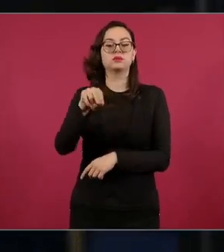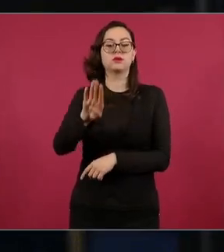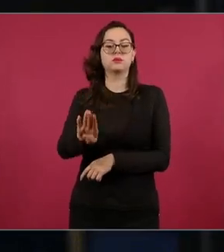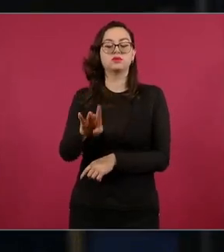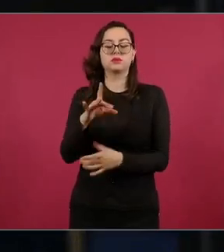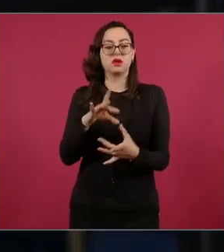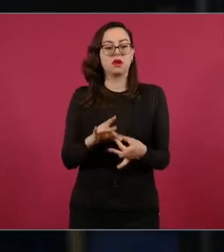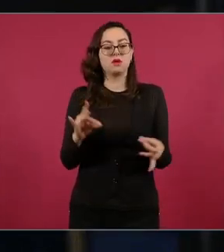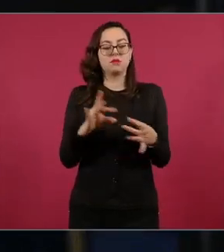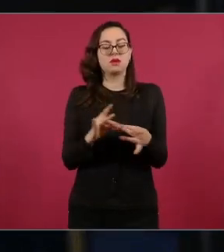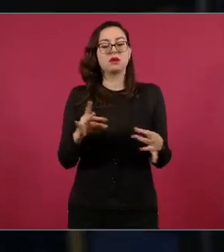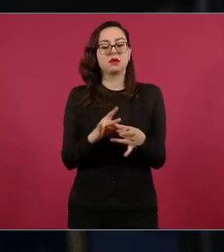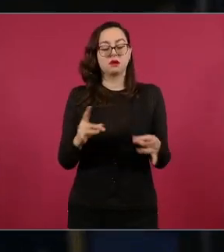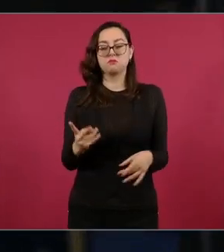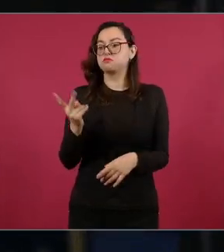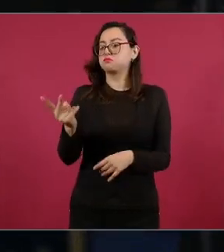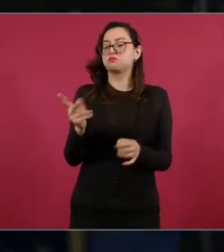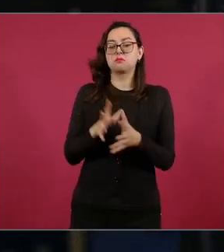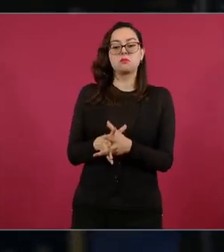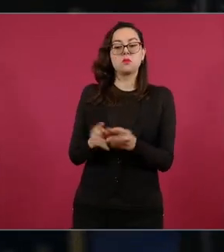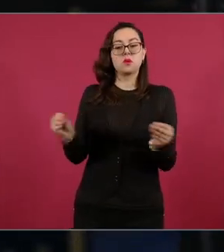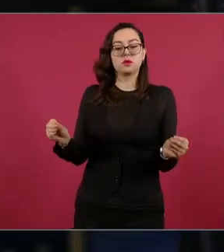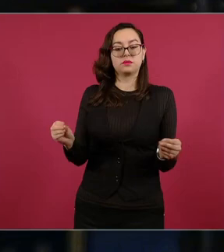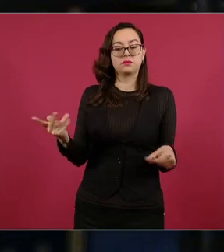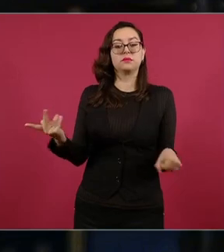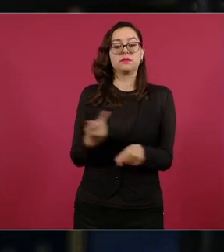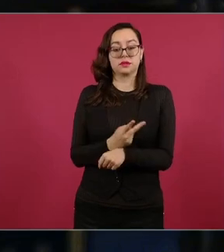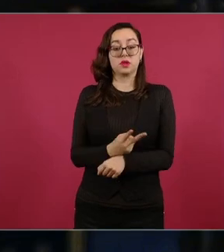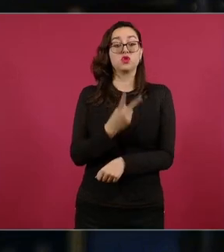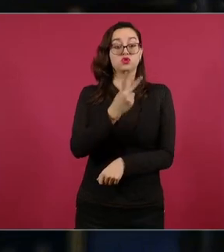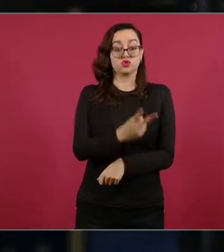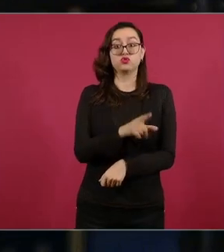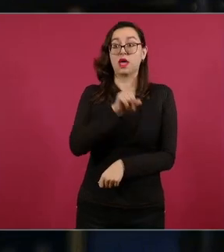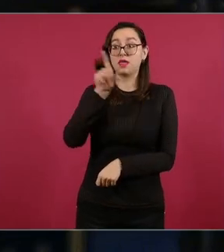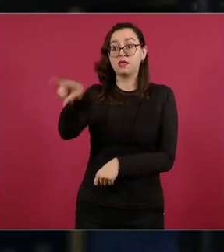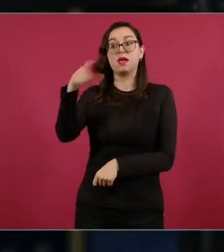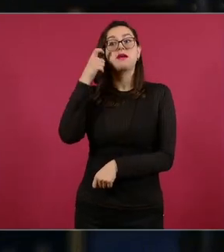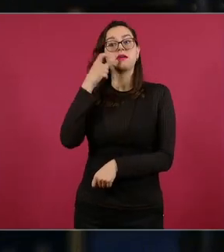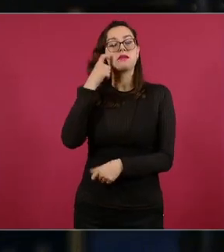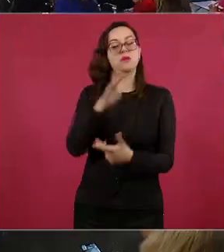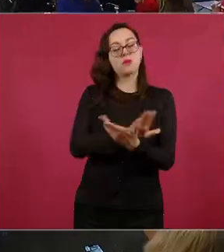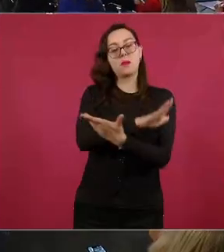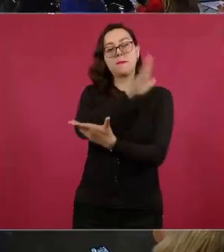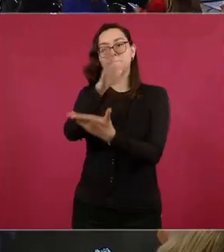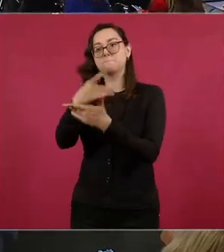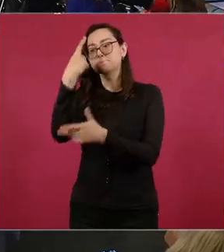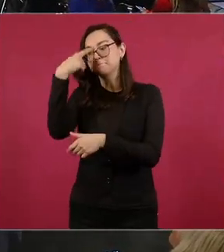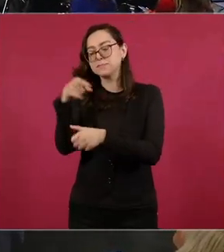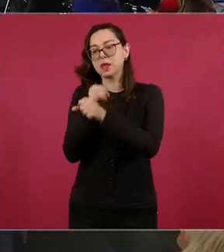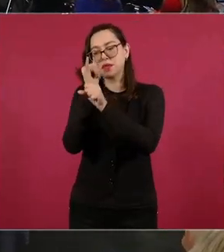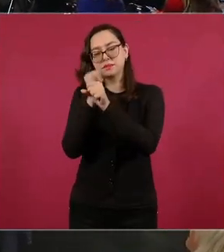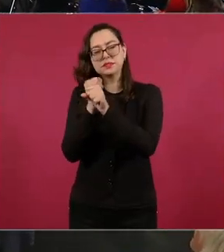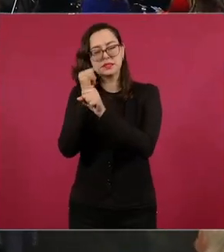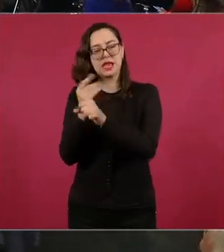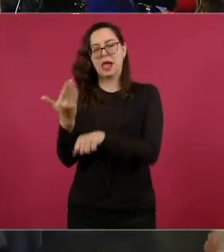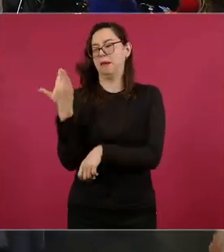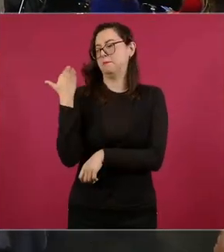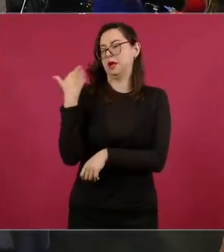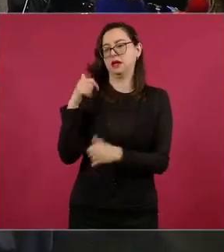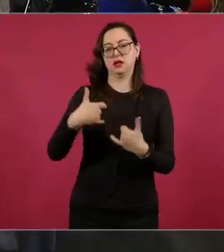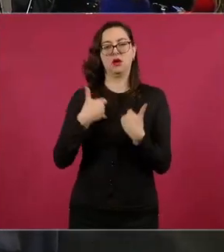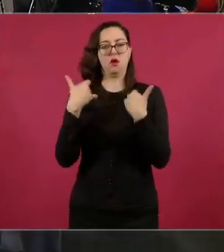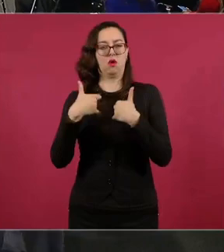presuntamente eran agentes que se dirigían al Estado de Guerrero para coadyuvar en las investigaciones por el caso del joven